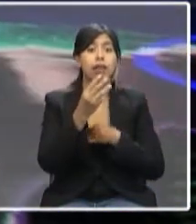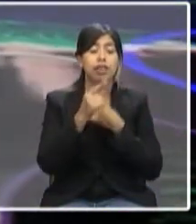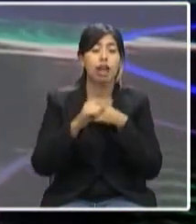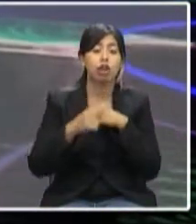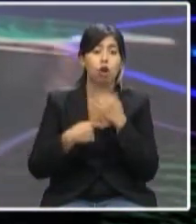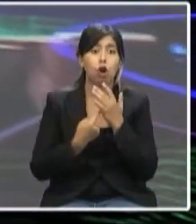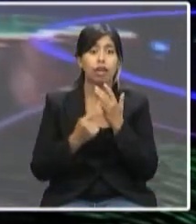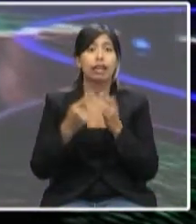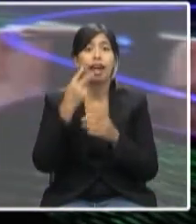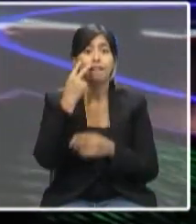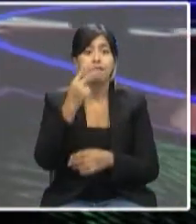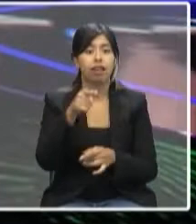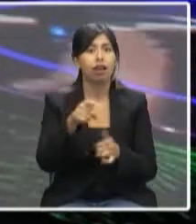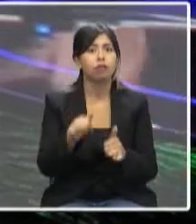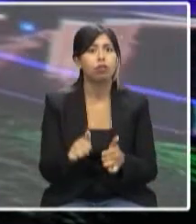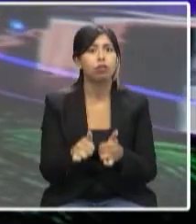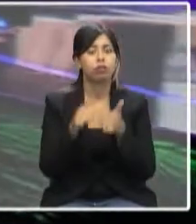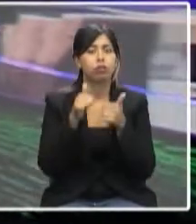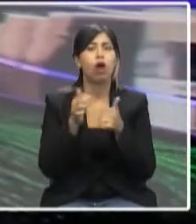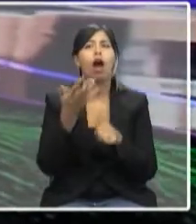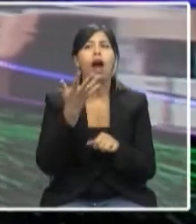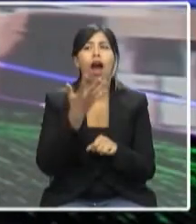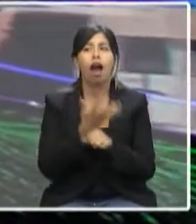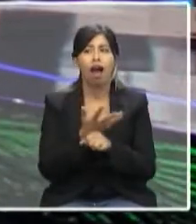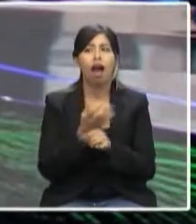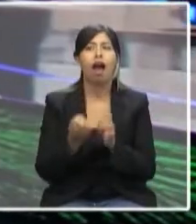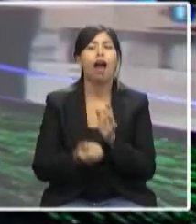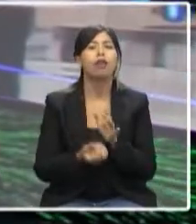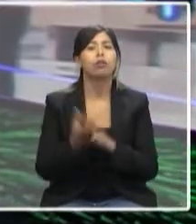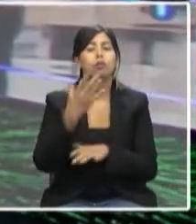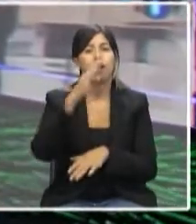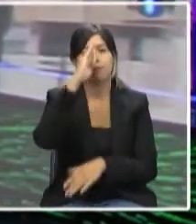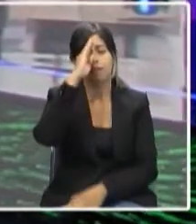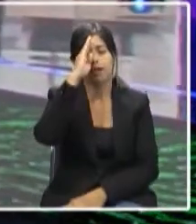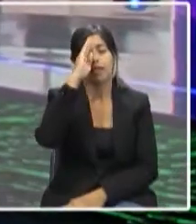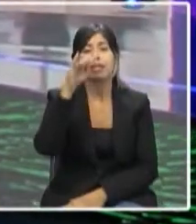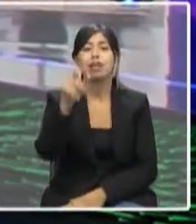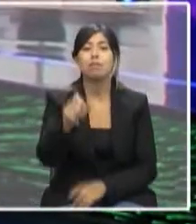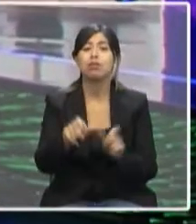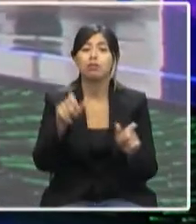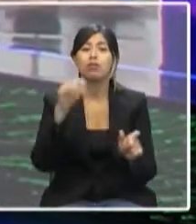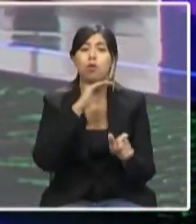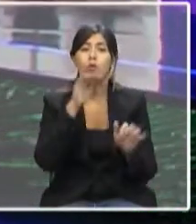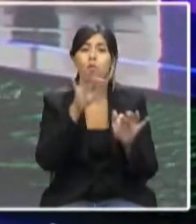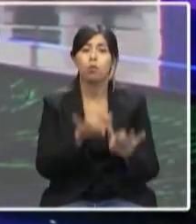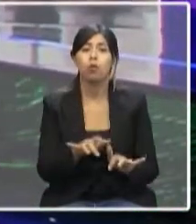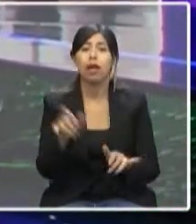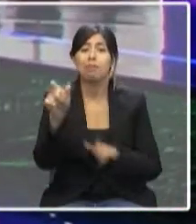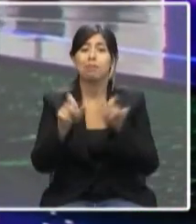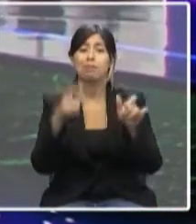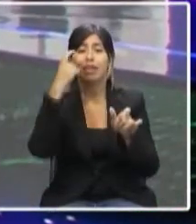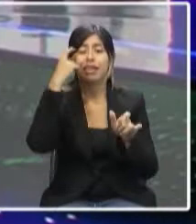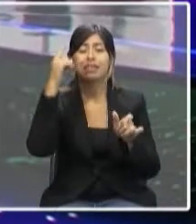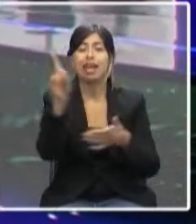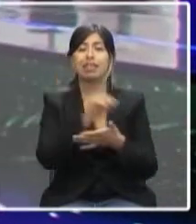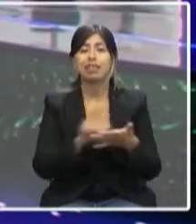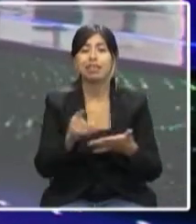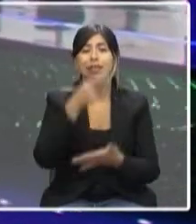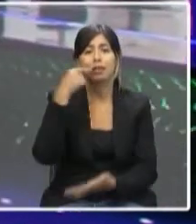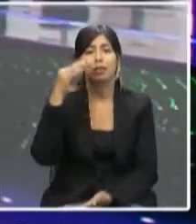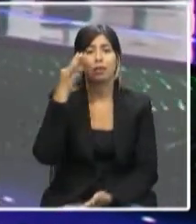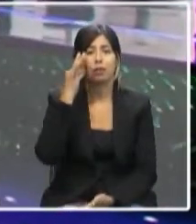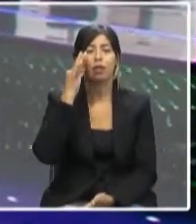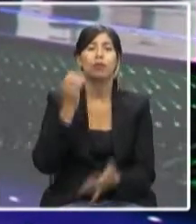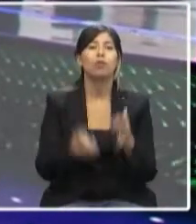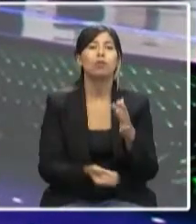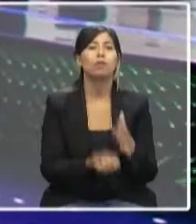ve y es exitosa, tenemos una nueva experiencia de usuario diseñada por nuestros diseñadores y diseñadoras. Tenemos nuevos modelos financieros